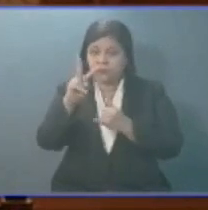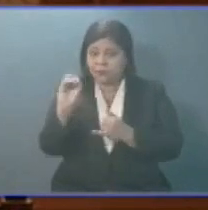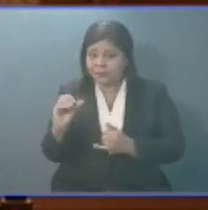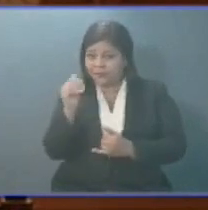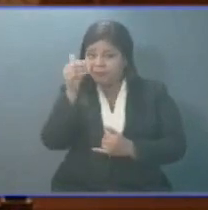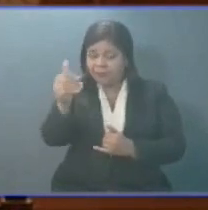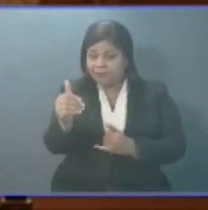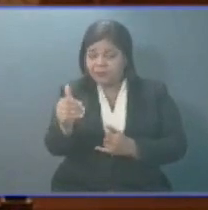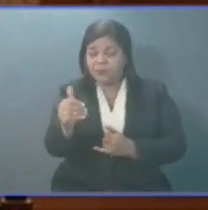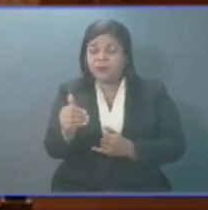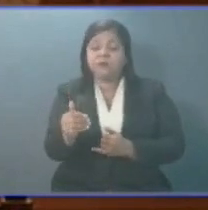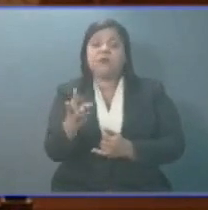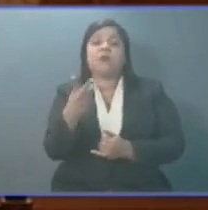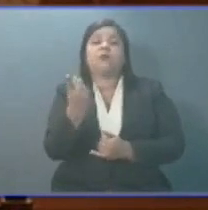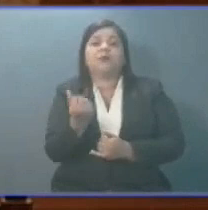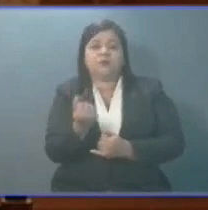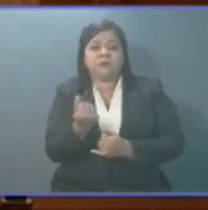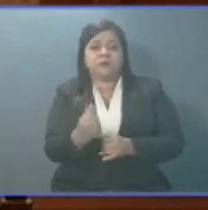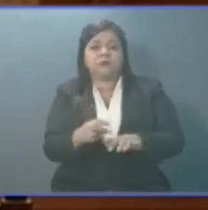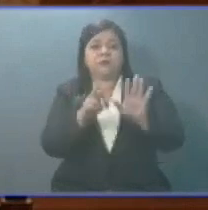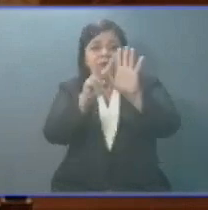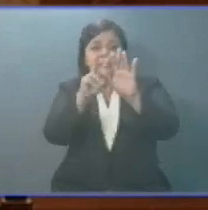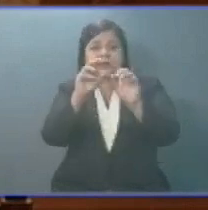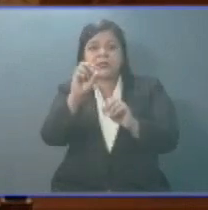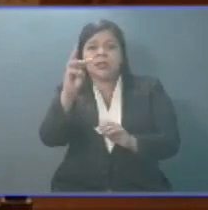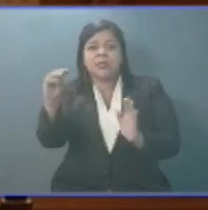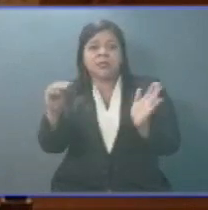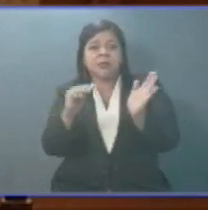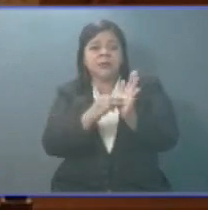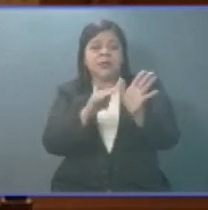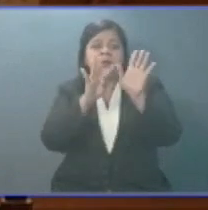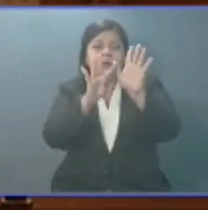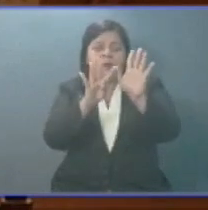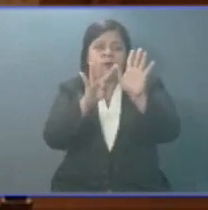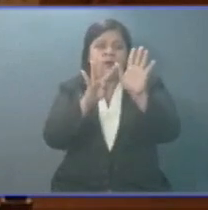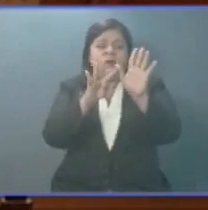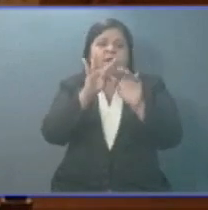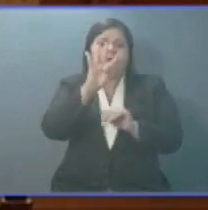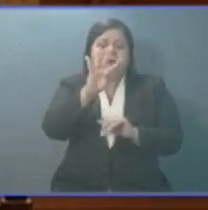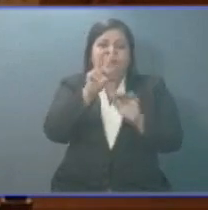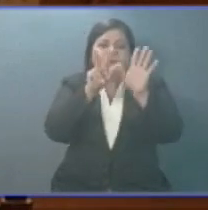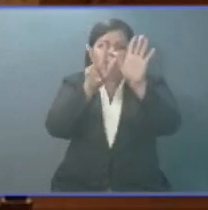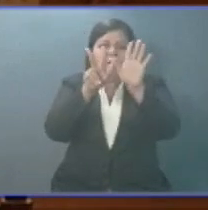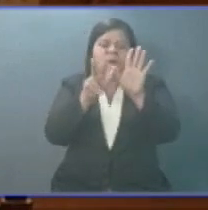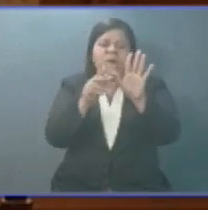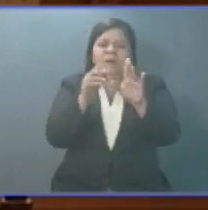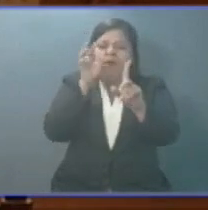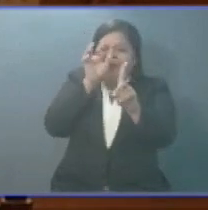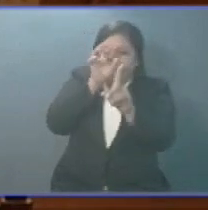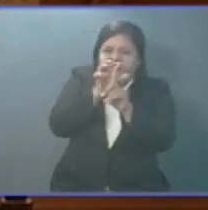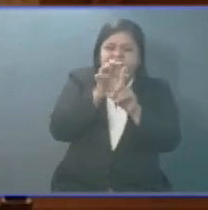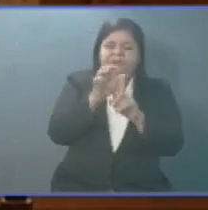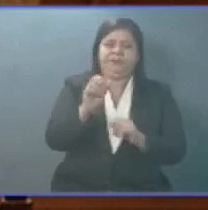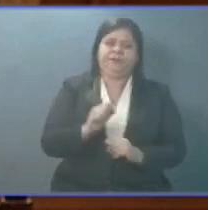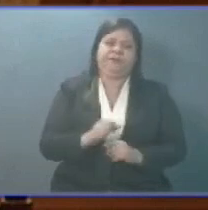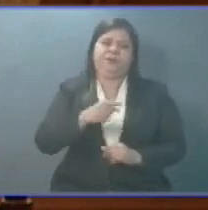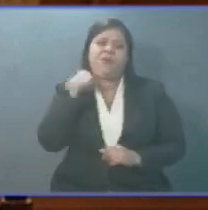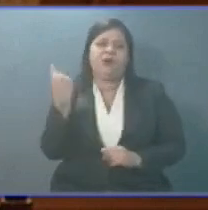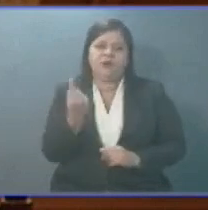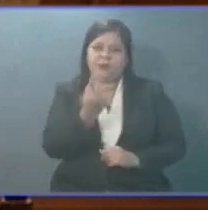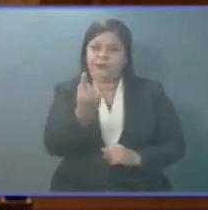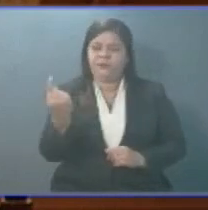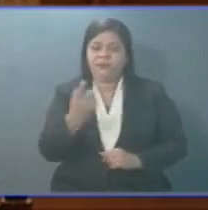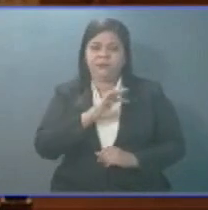años se registraron 70 mil 948 crímenes de salvadoreños